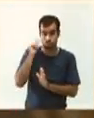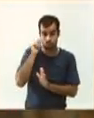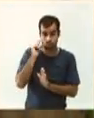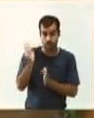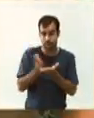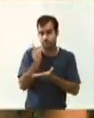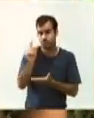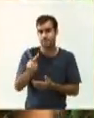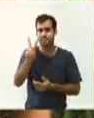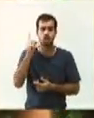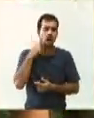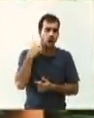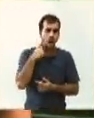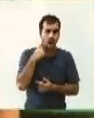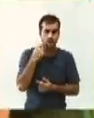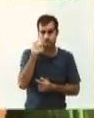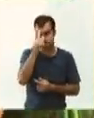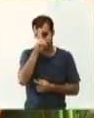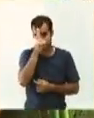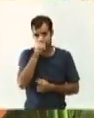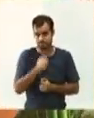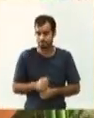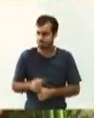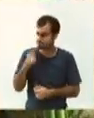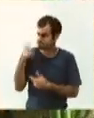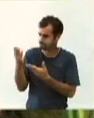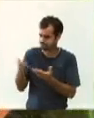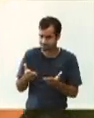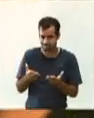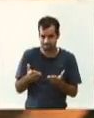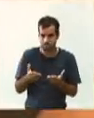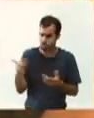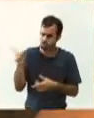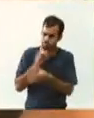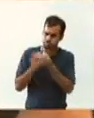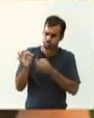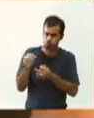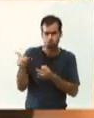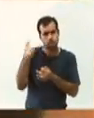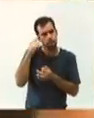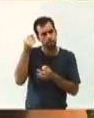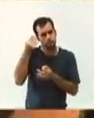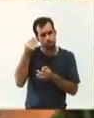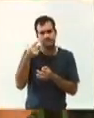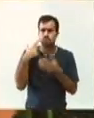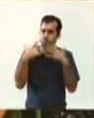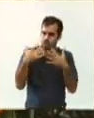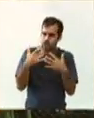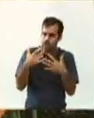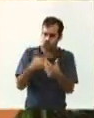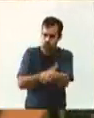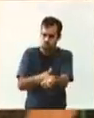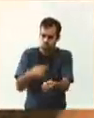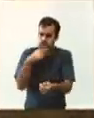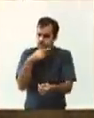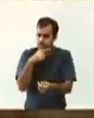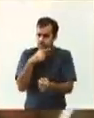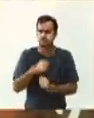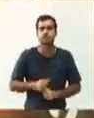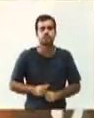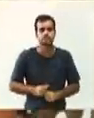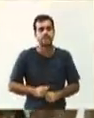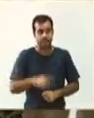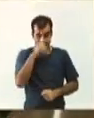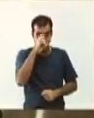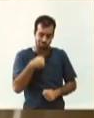Ella es estudiante de segundo año de medicina. Bienvenida y cuéntame. ¿Crees que es importante tu donación? Sí, es muy importante